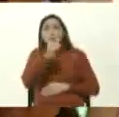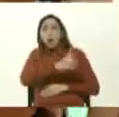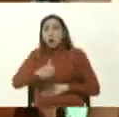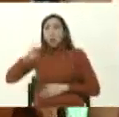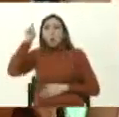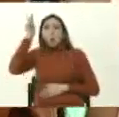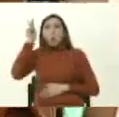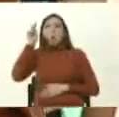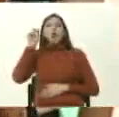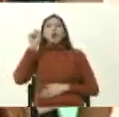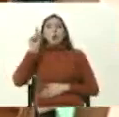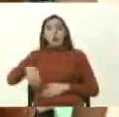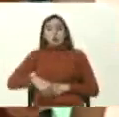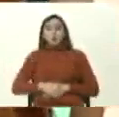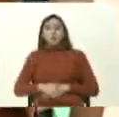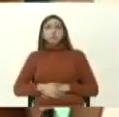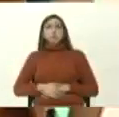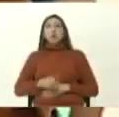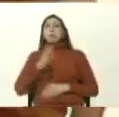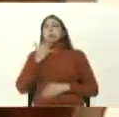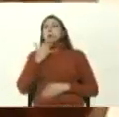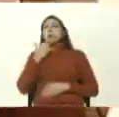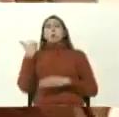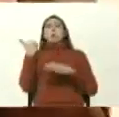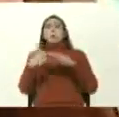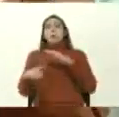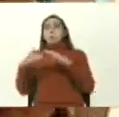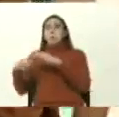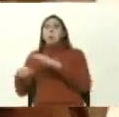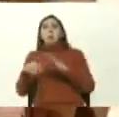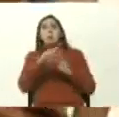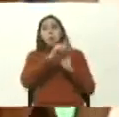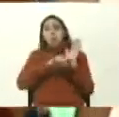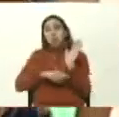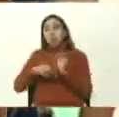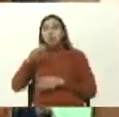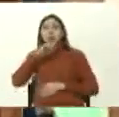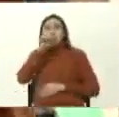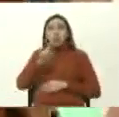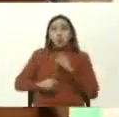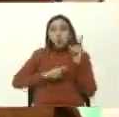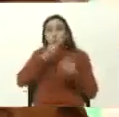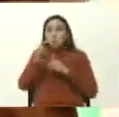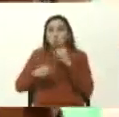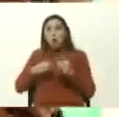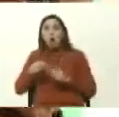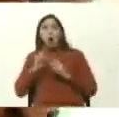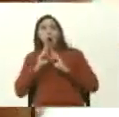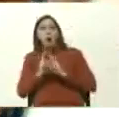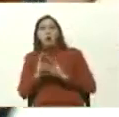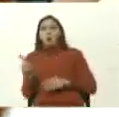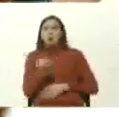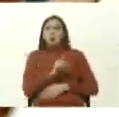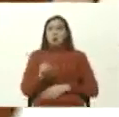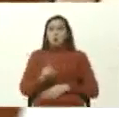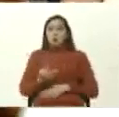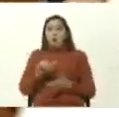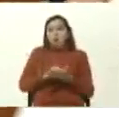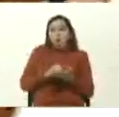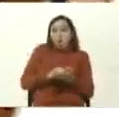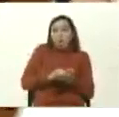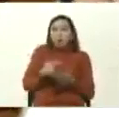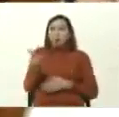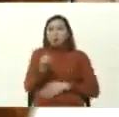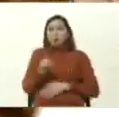La clase online no es mandar un cuestionario de 50 preguntas por un WhatsApp y regresar con la respuesta. Nosotros, con el trabajo que hicimos